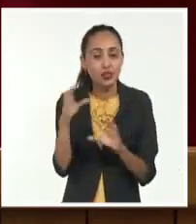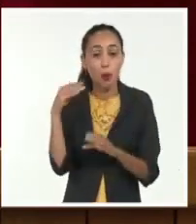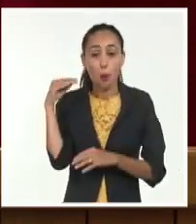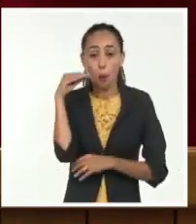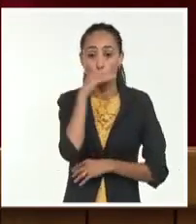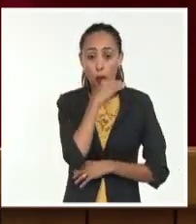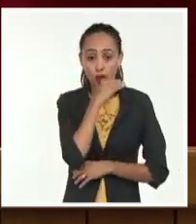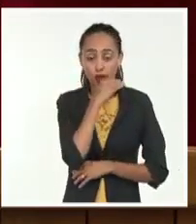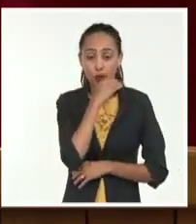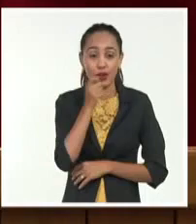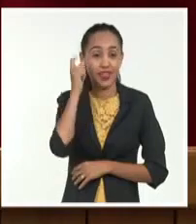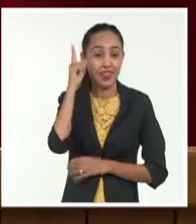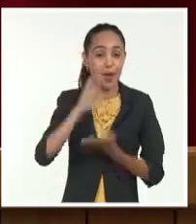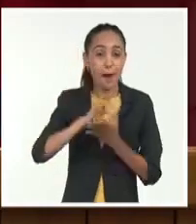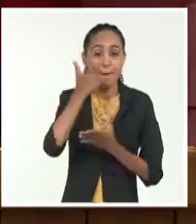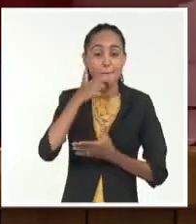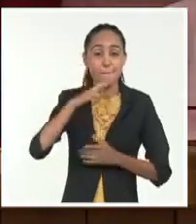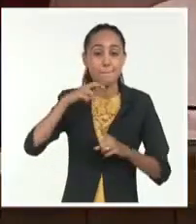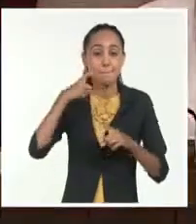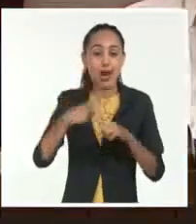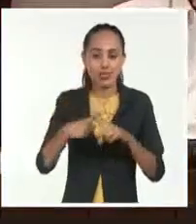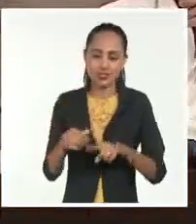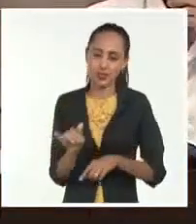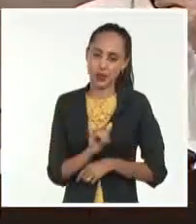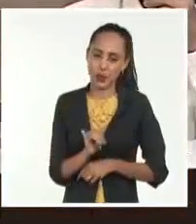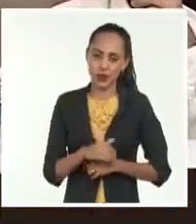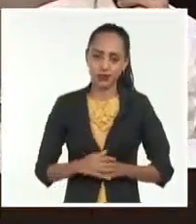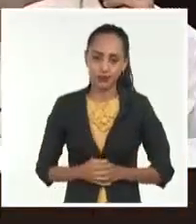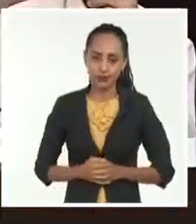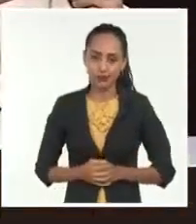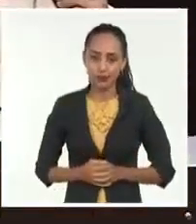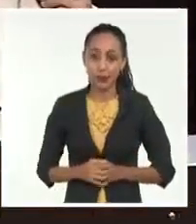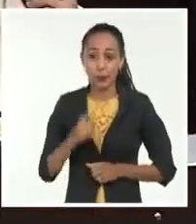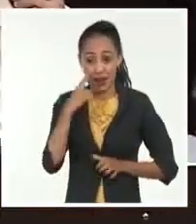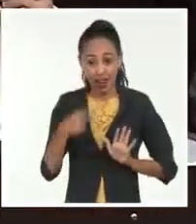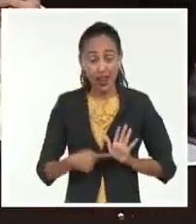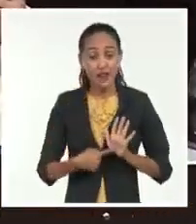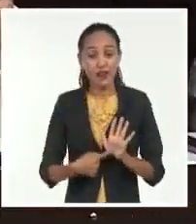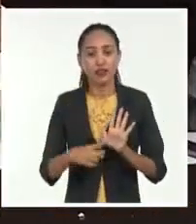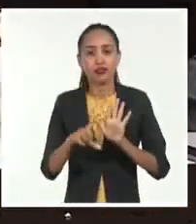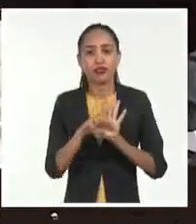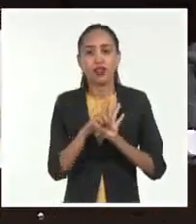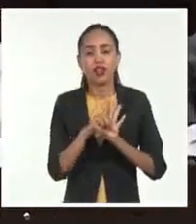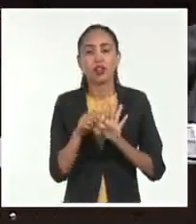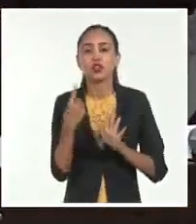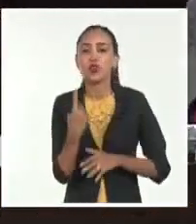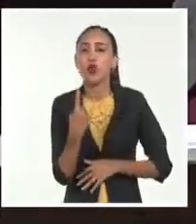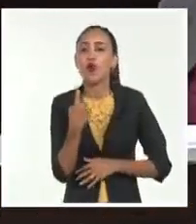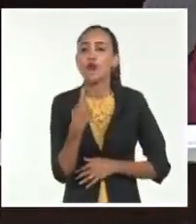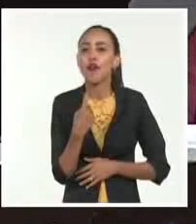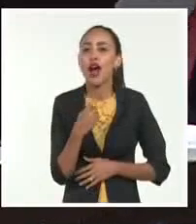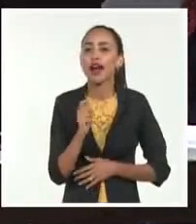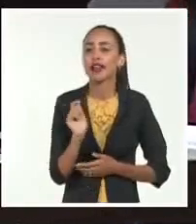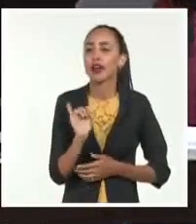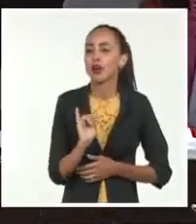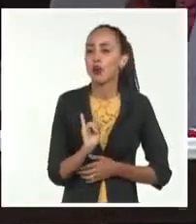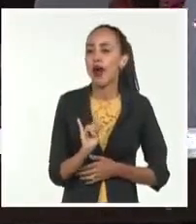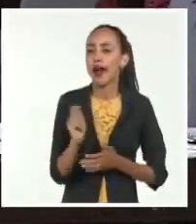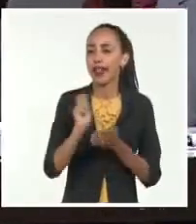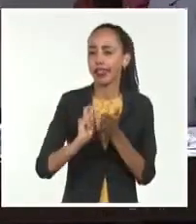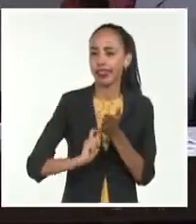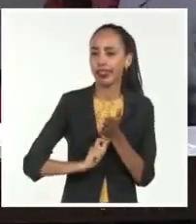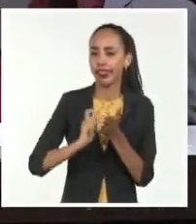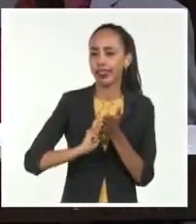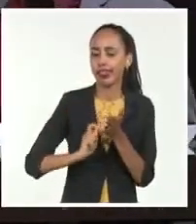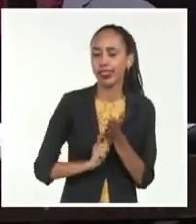y marxista. Para develar el rostro de esta norma, no solo ha sido necesario el cincel y el martillo que aporta